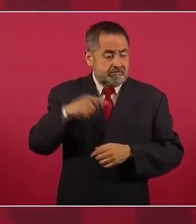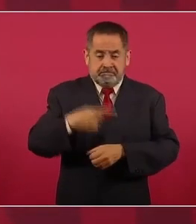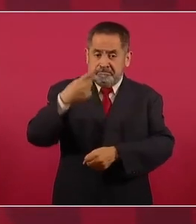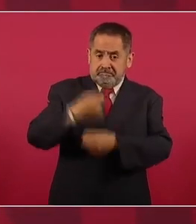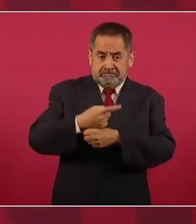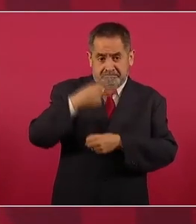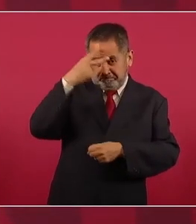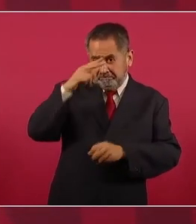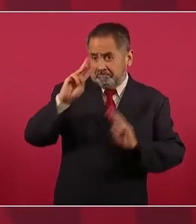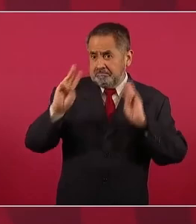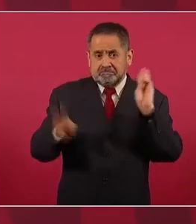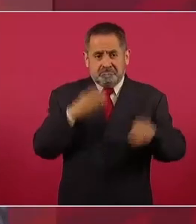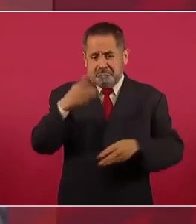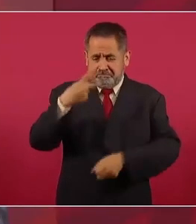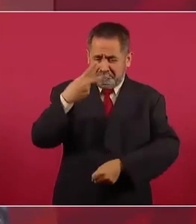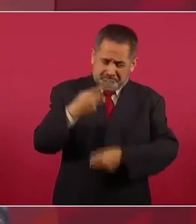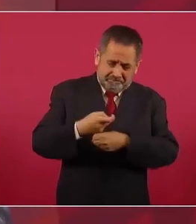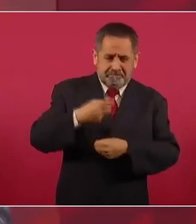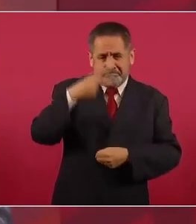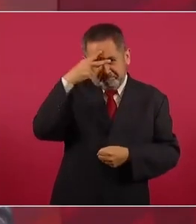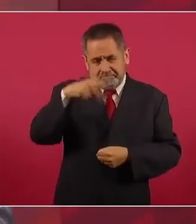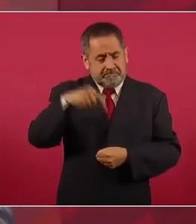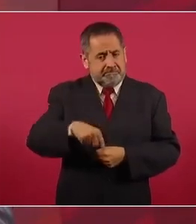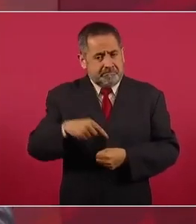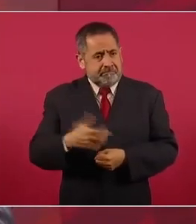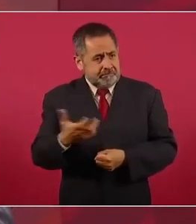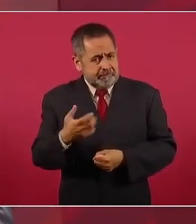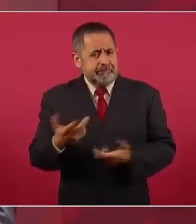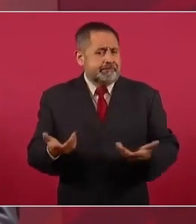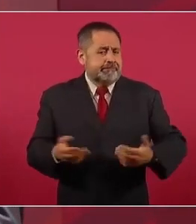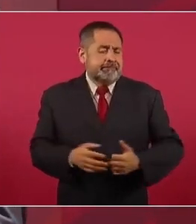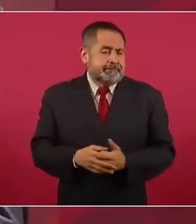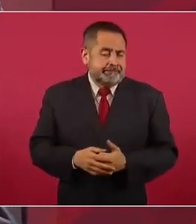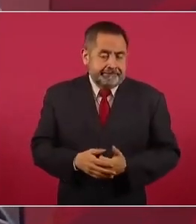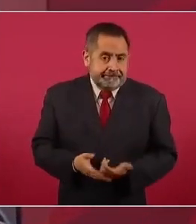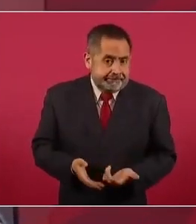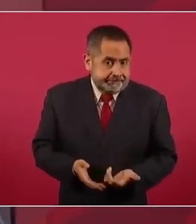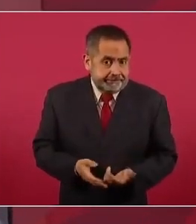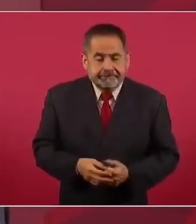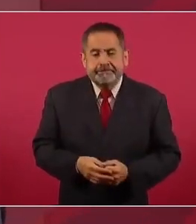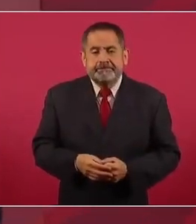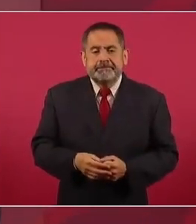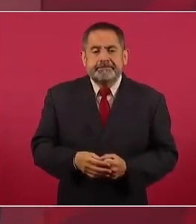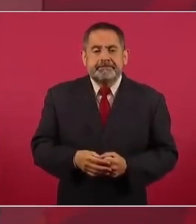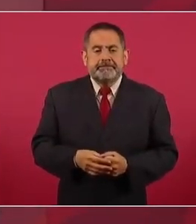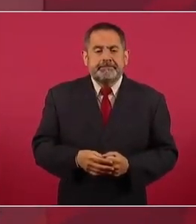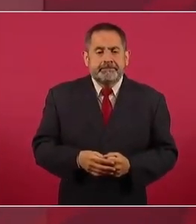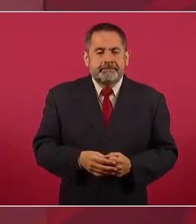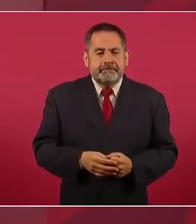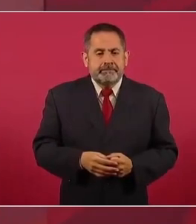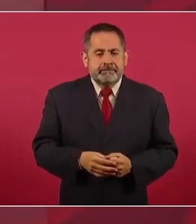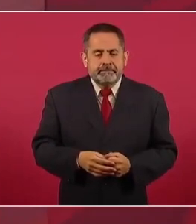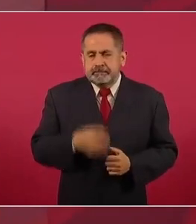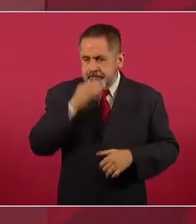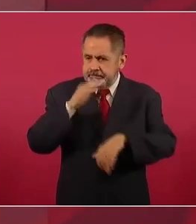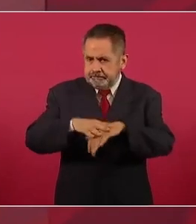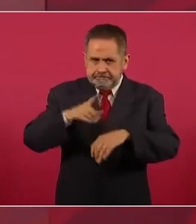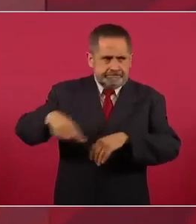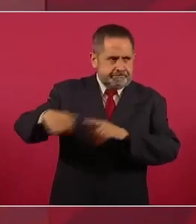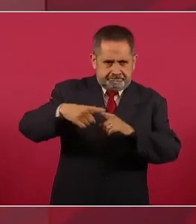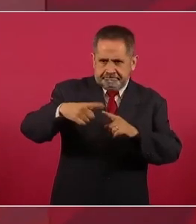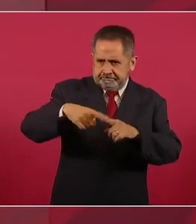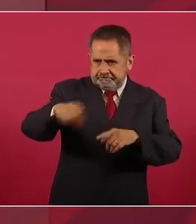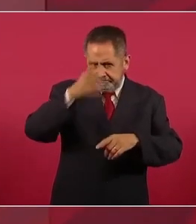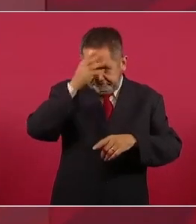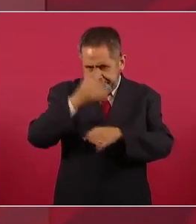¿Cuánto Eso para tarea.